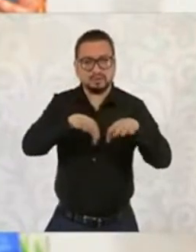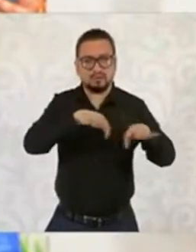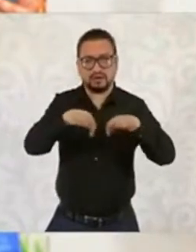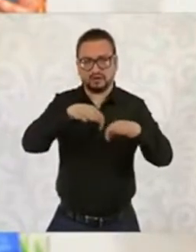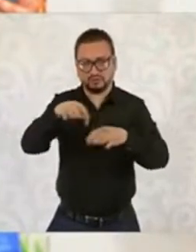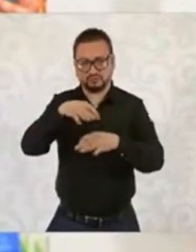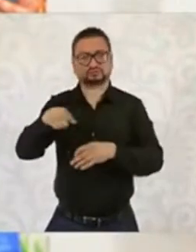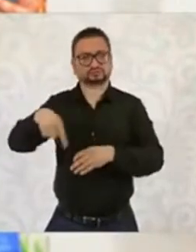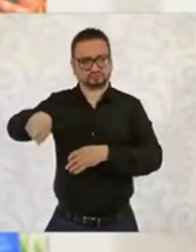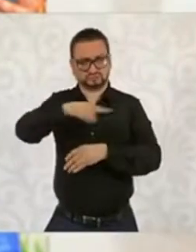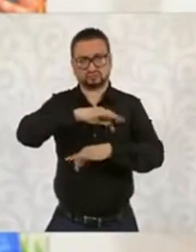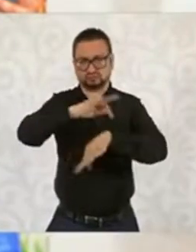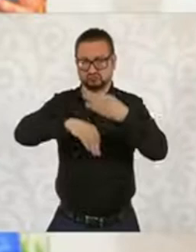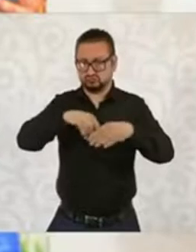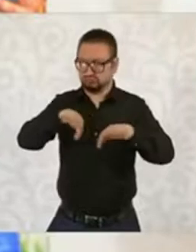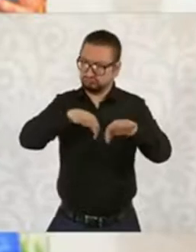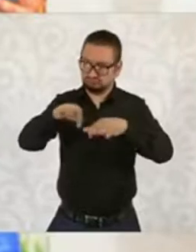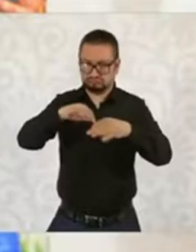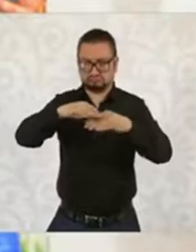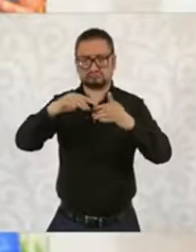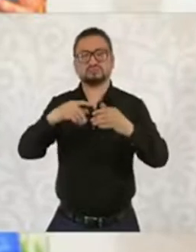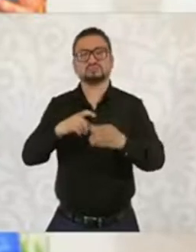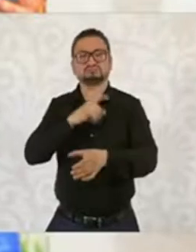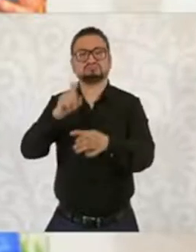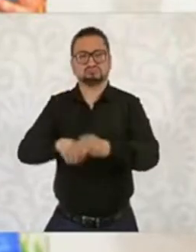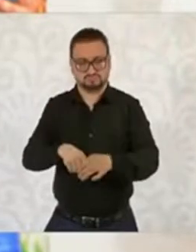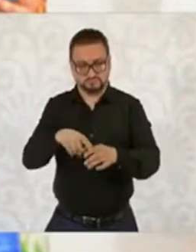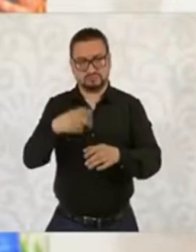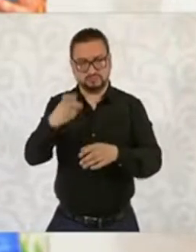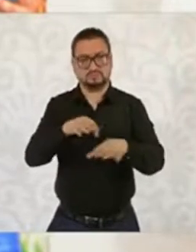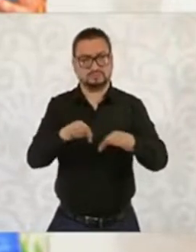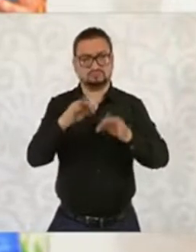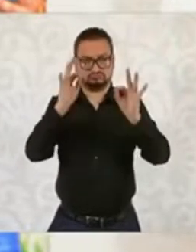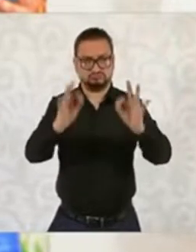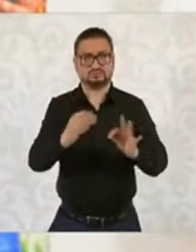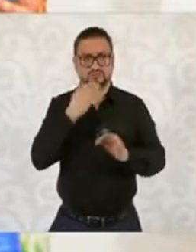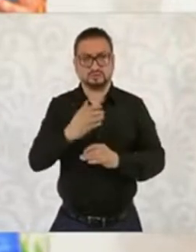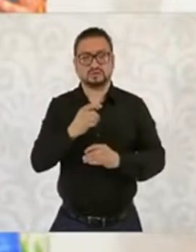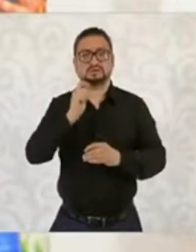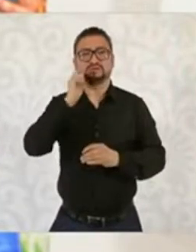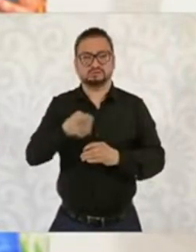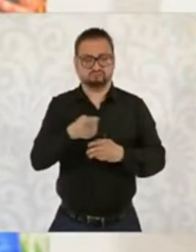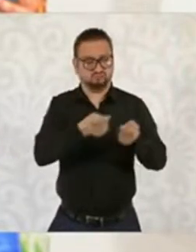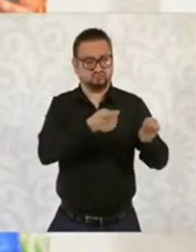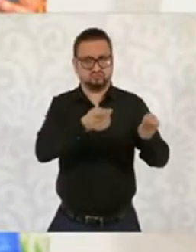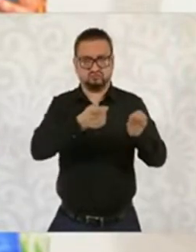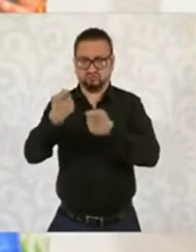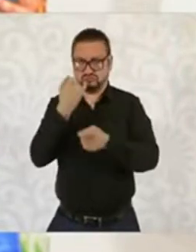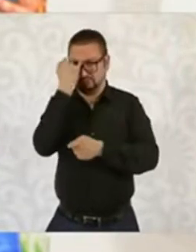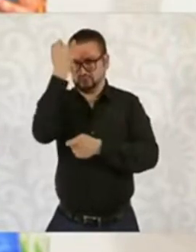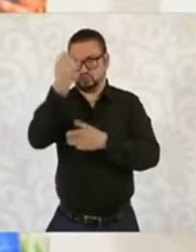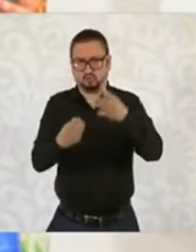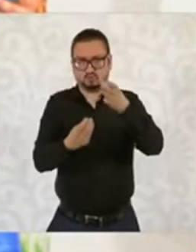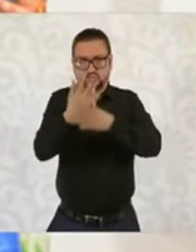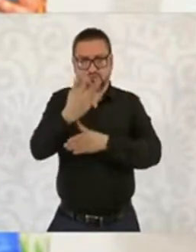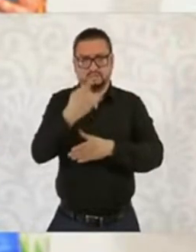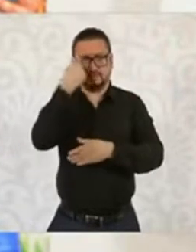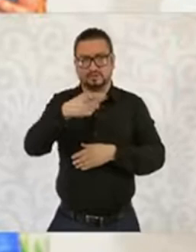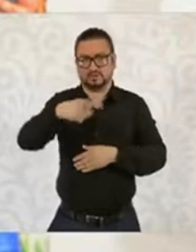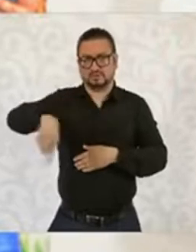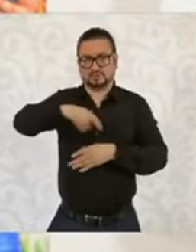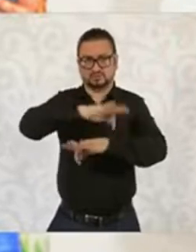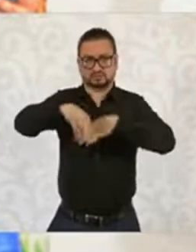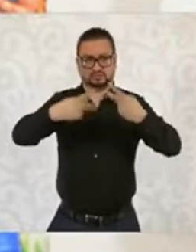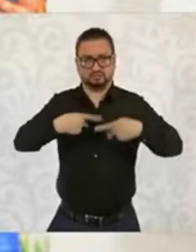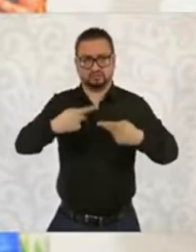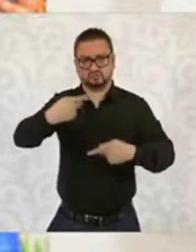y trabajadores subordinados. Se trata en ese sentido de una regulación innovadora que garantiza los derechos a